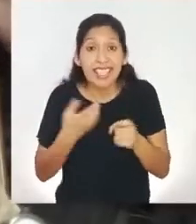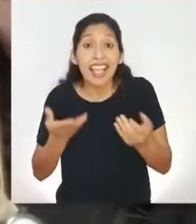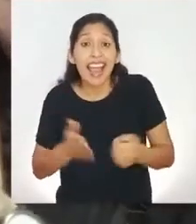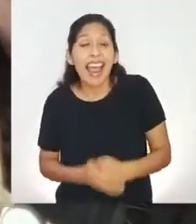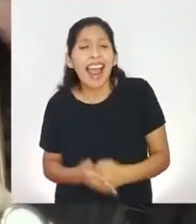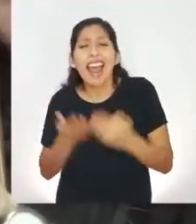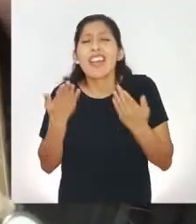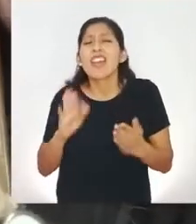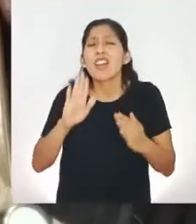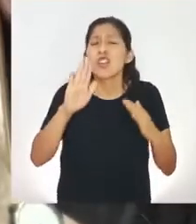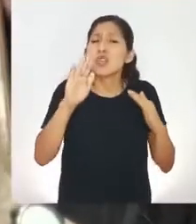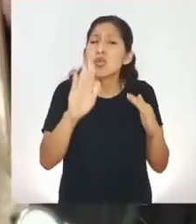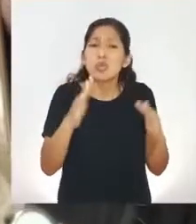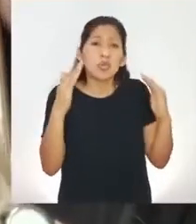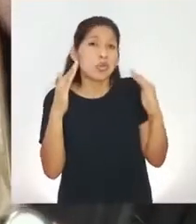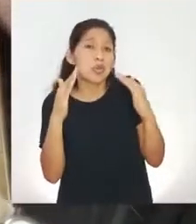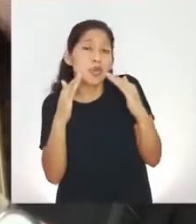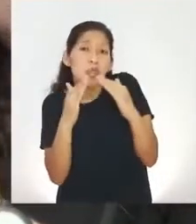español.